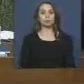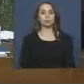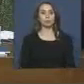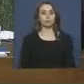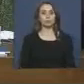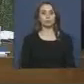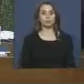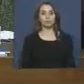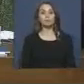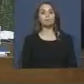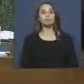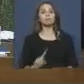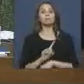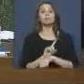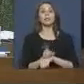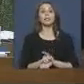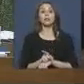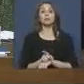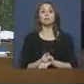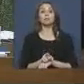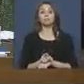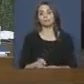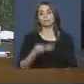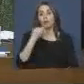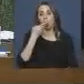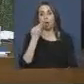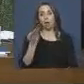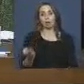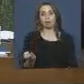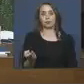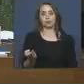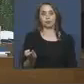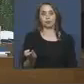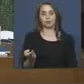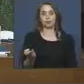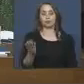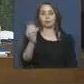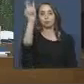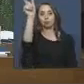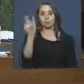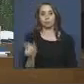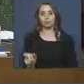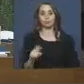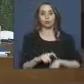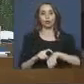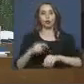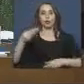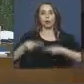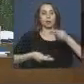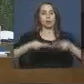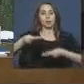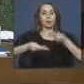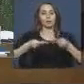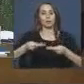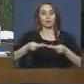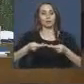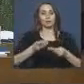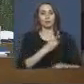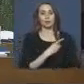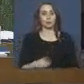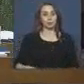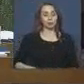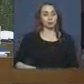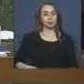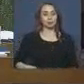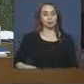De inmediato, hace uso de la palabra, en la hora de incidente que